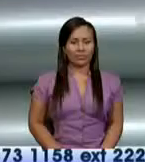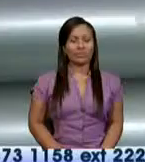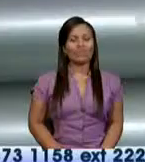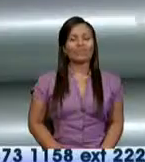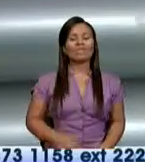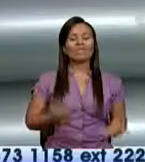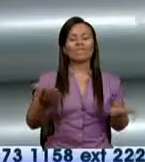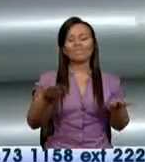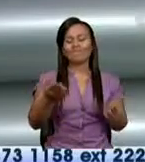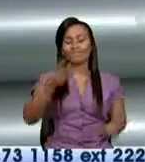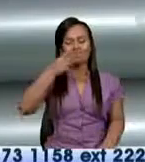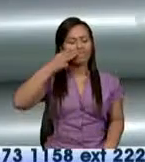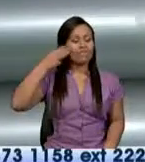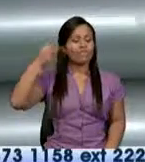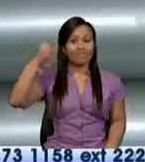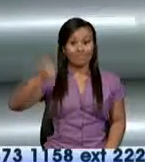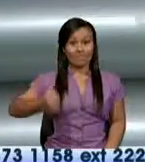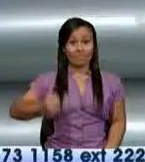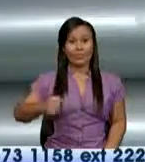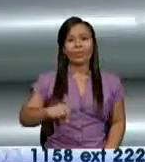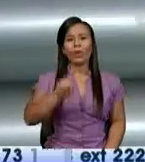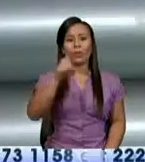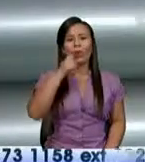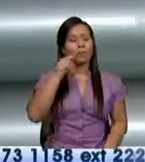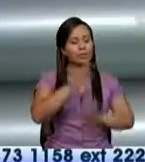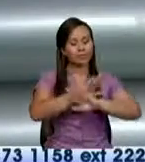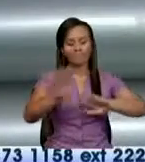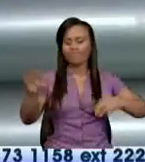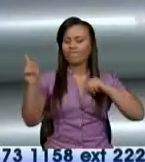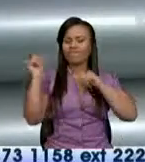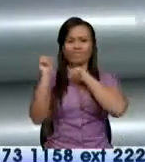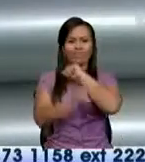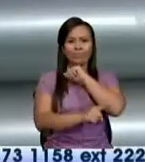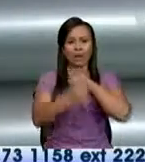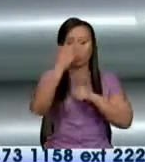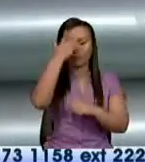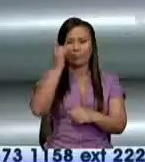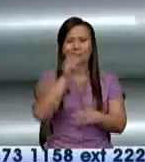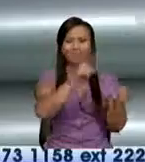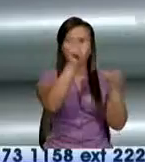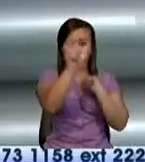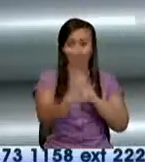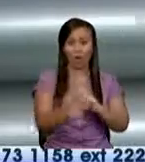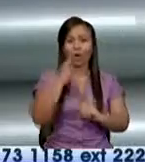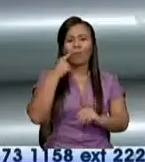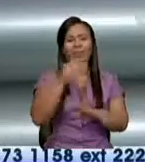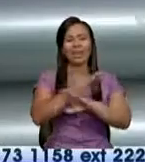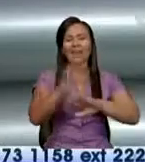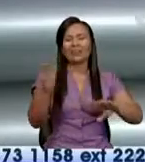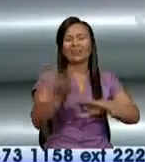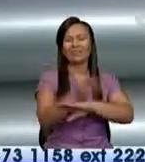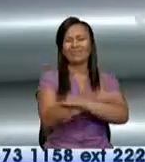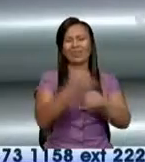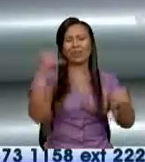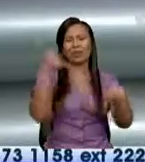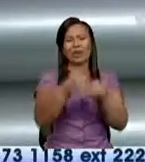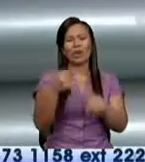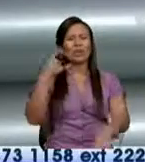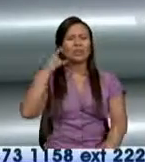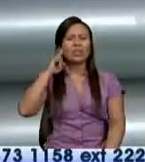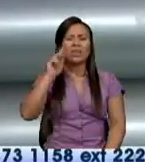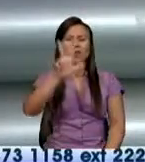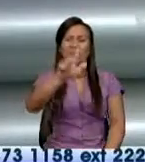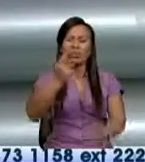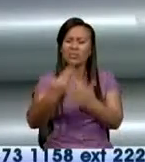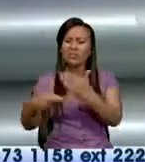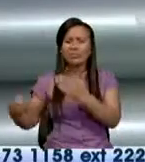Santo Domingo de los Áchilas, un hombre fue sentenciado tras ser acusado de haber abusado sexualmente de sus tres hijas. Todas son menores de edad. El hecho